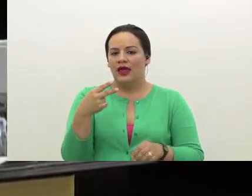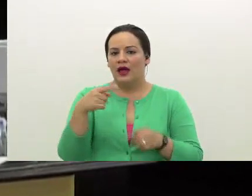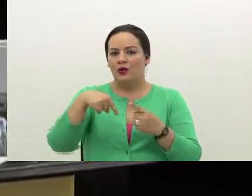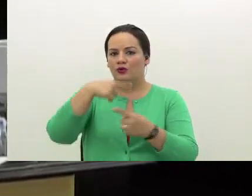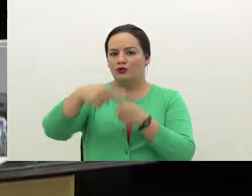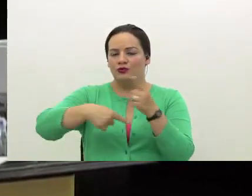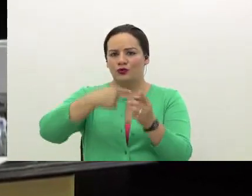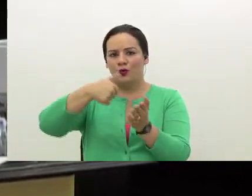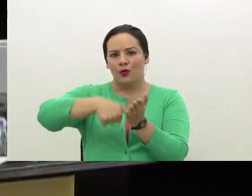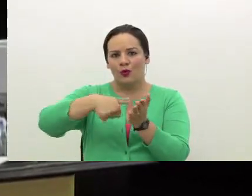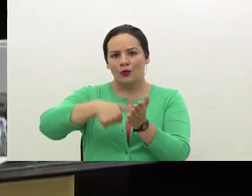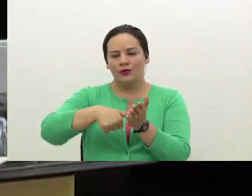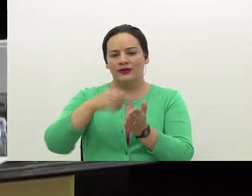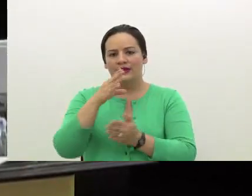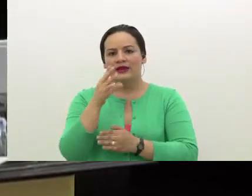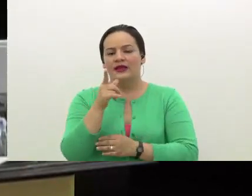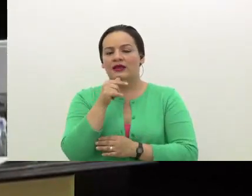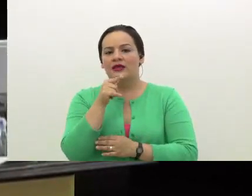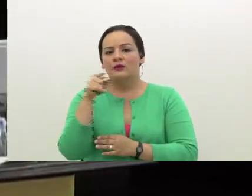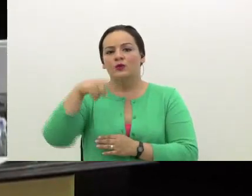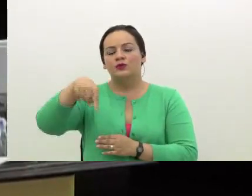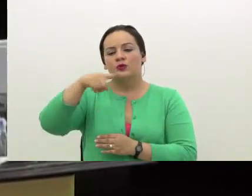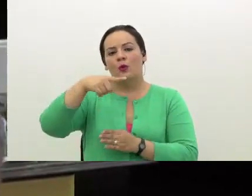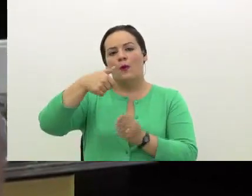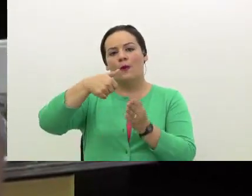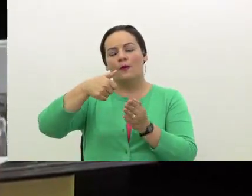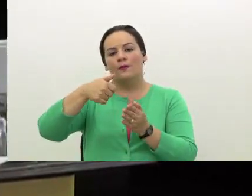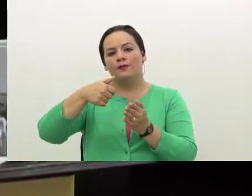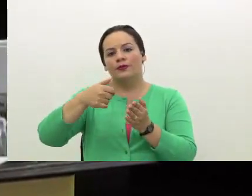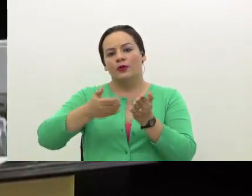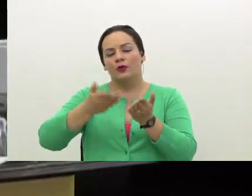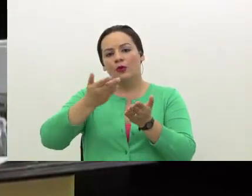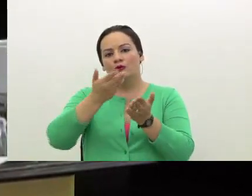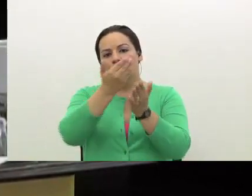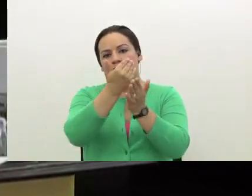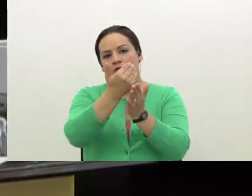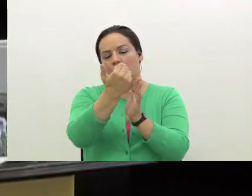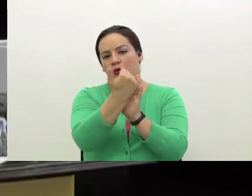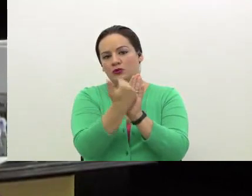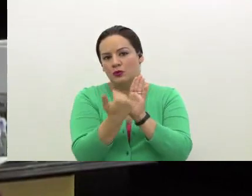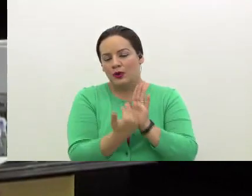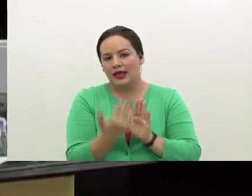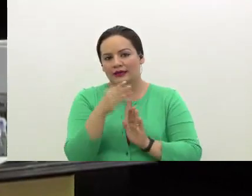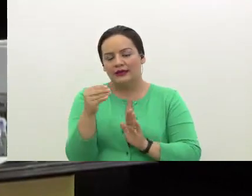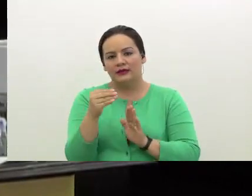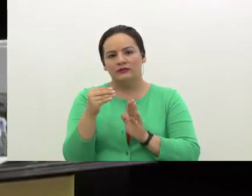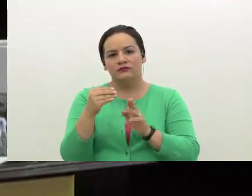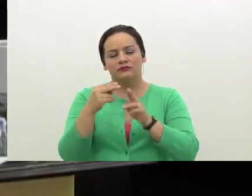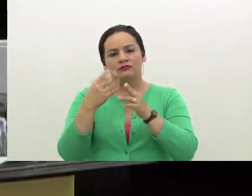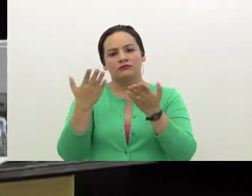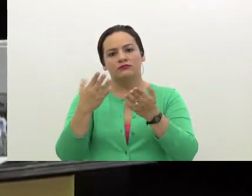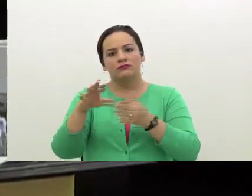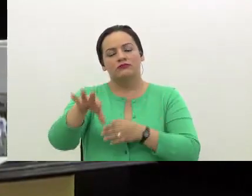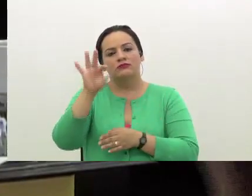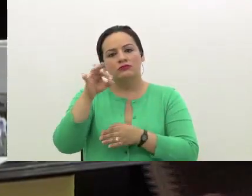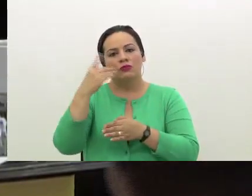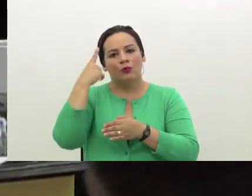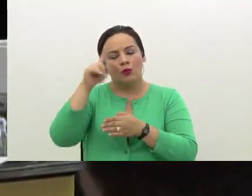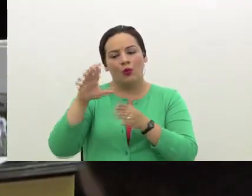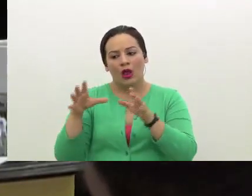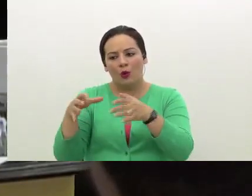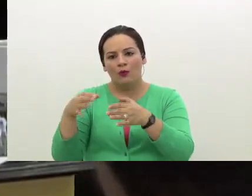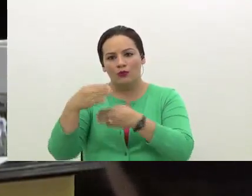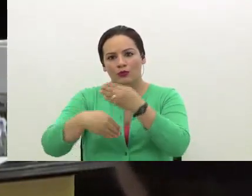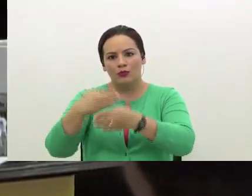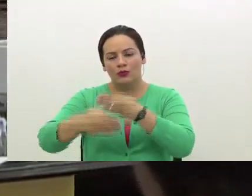son consultantes que fueron dictaminados por la Comisión, que pasaron por todo el proceso y que